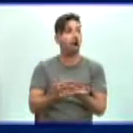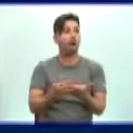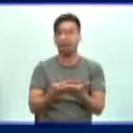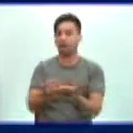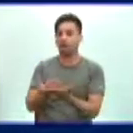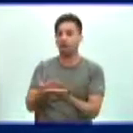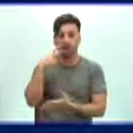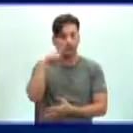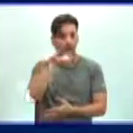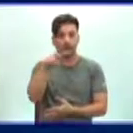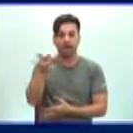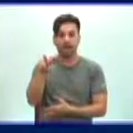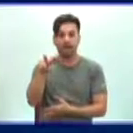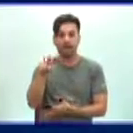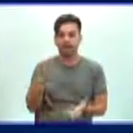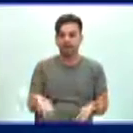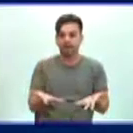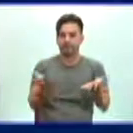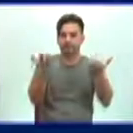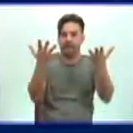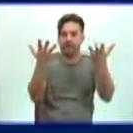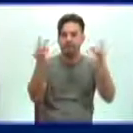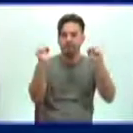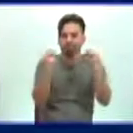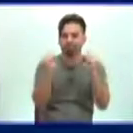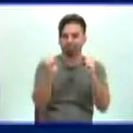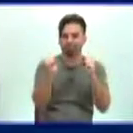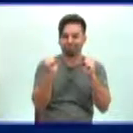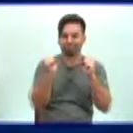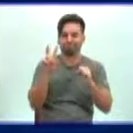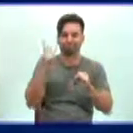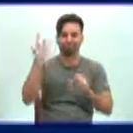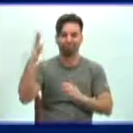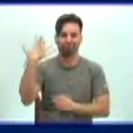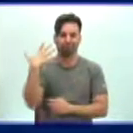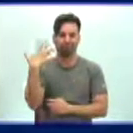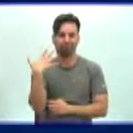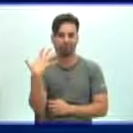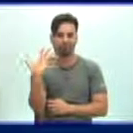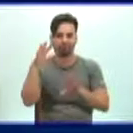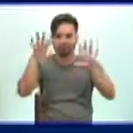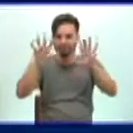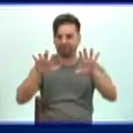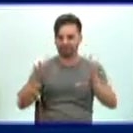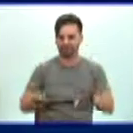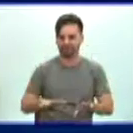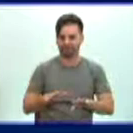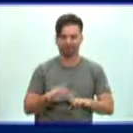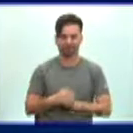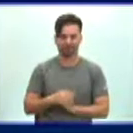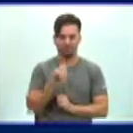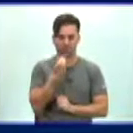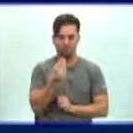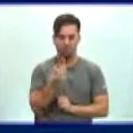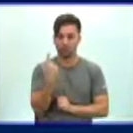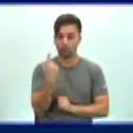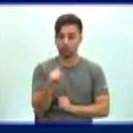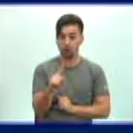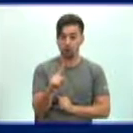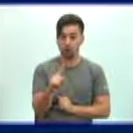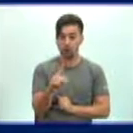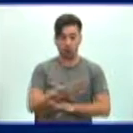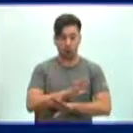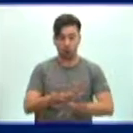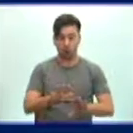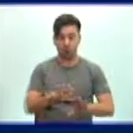Y para ello te propongo un recurso importante. Aprende la palabra mona. Y eso será fácil para